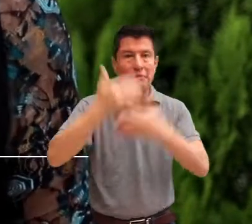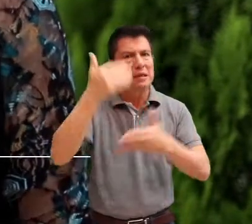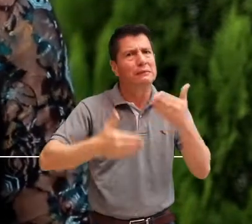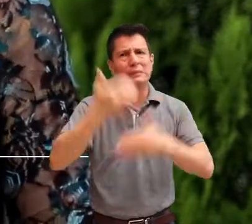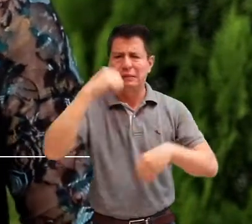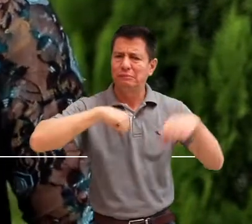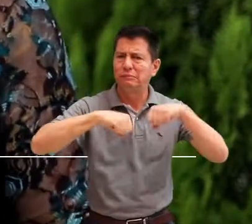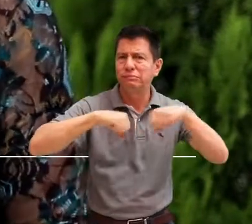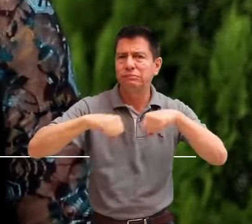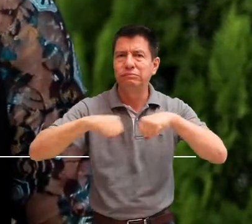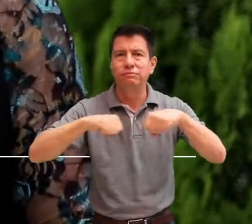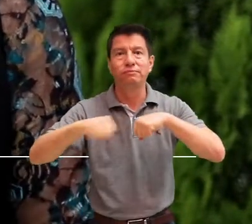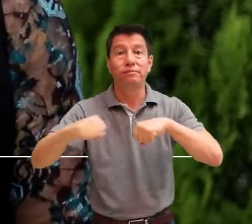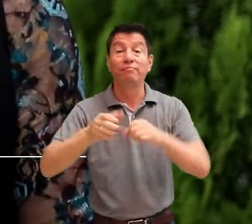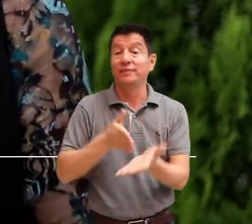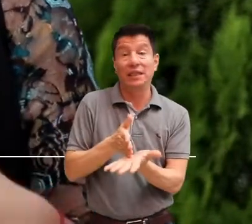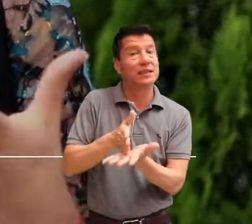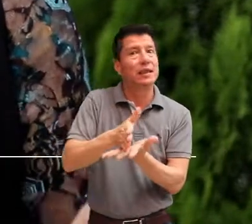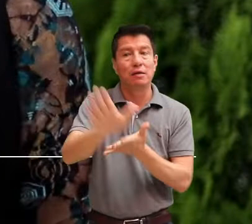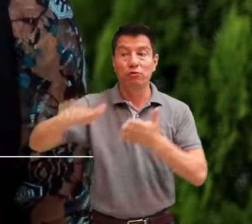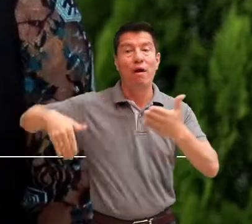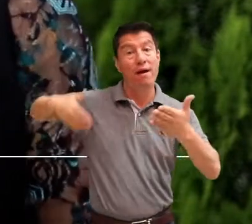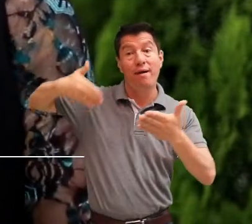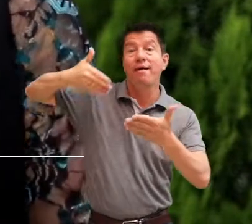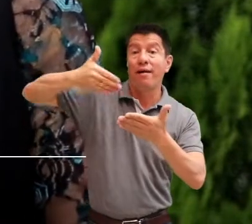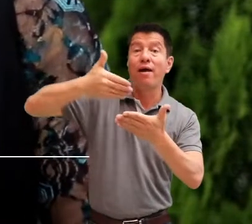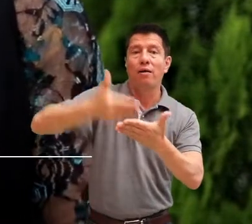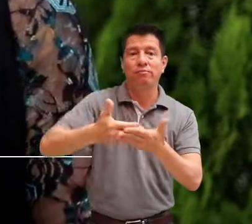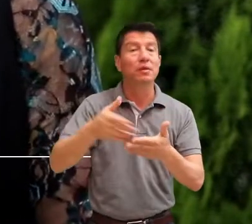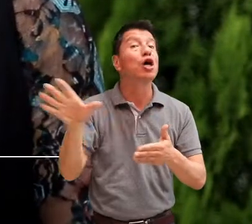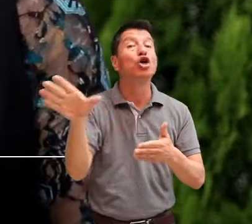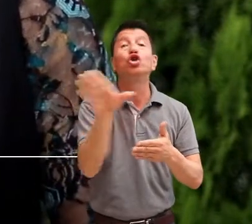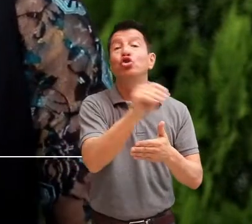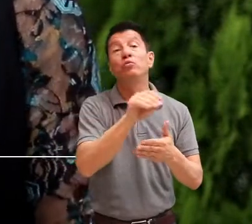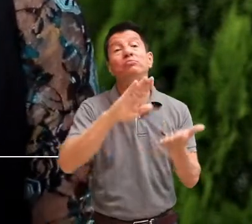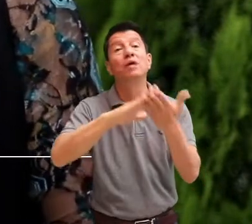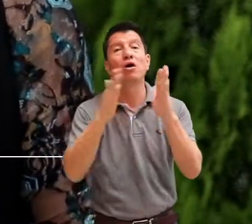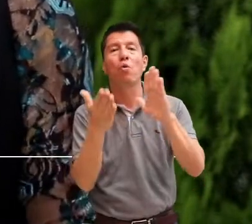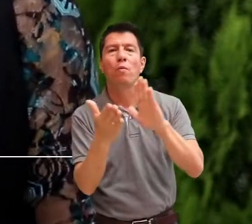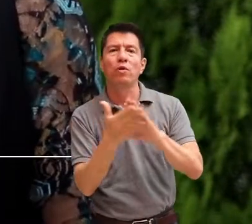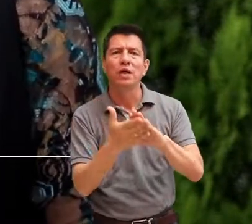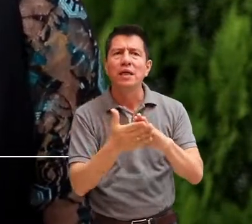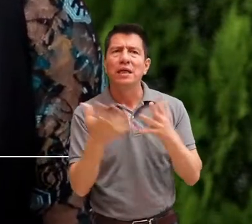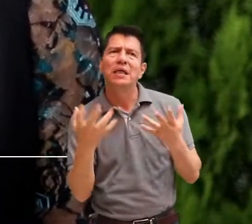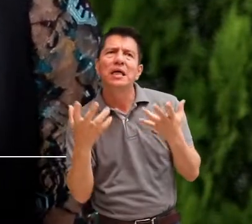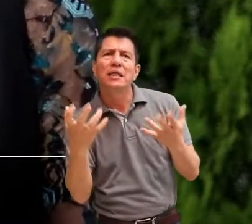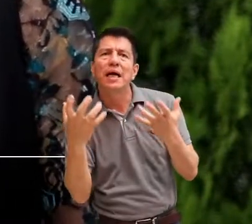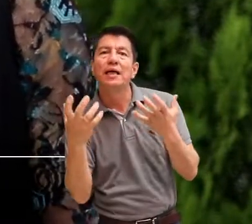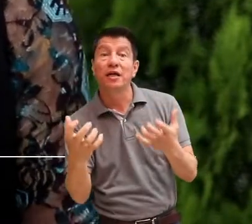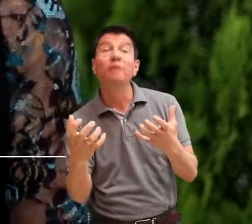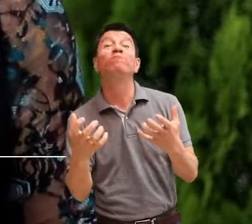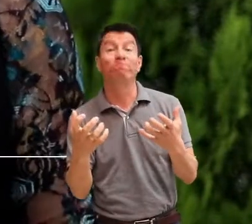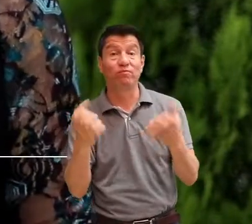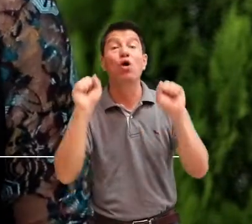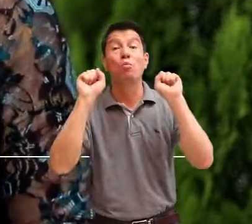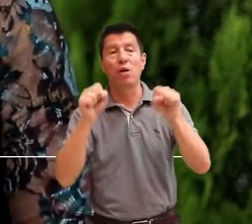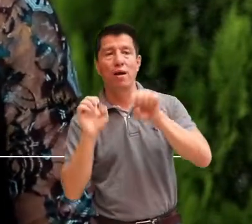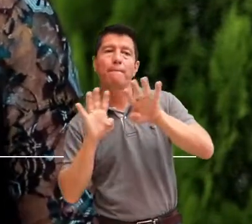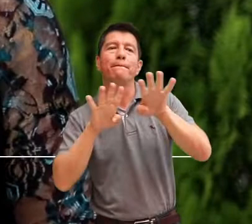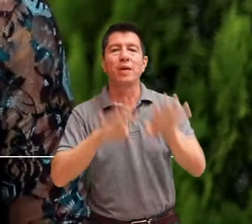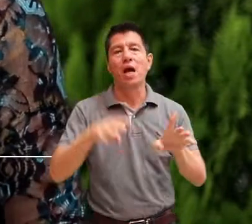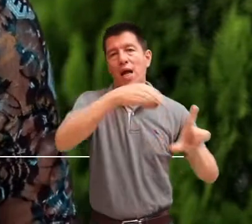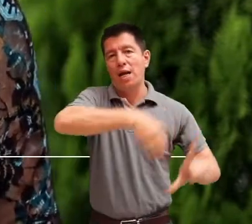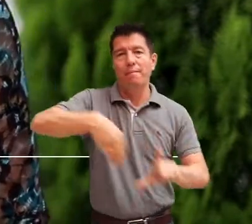hemos puesto en marcha diferentes actividades y continuaremos a la vanguardia de todas las expectativas que tenga la comunidad académica